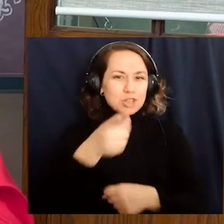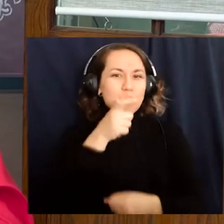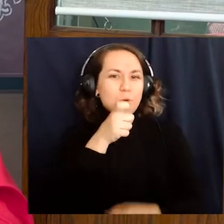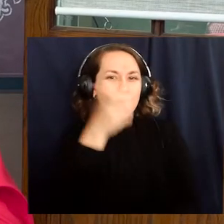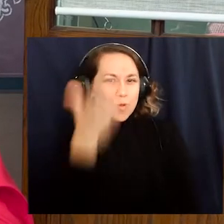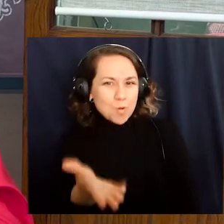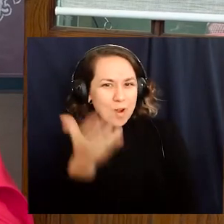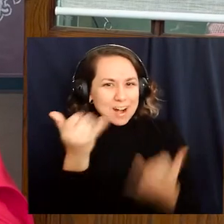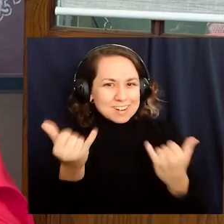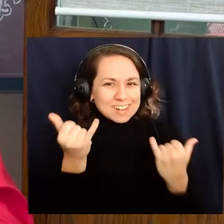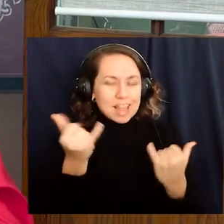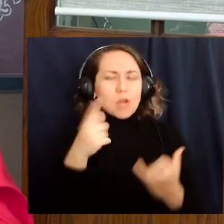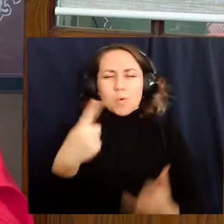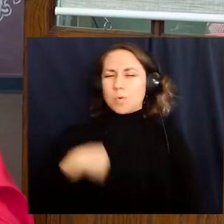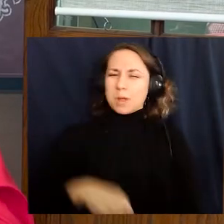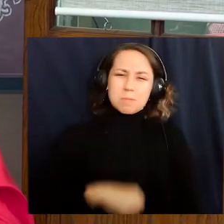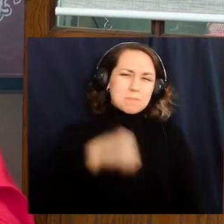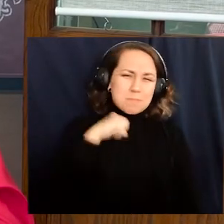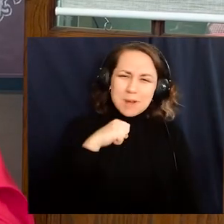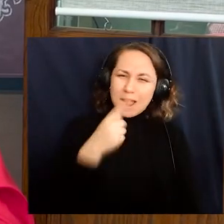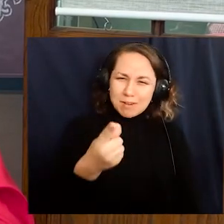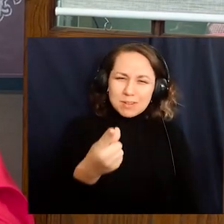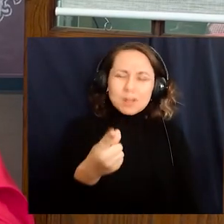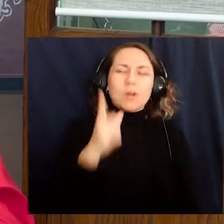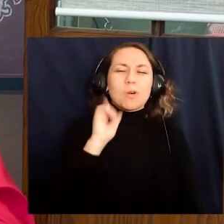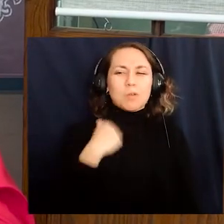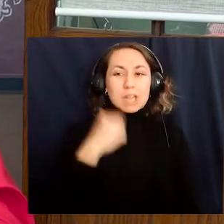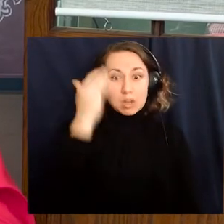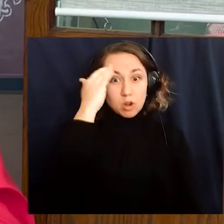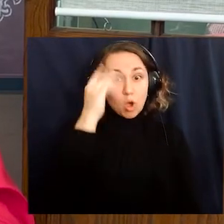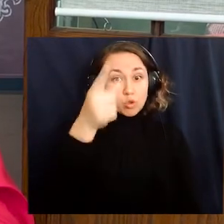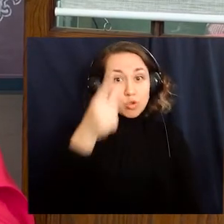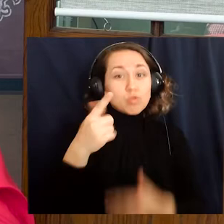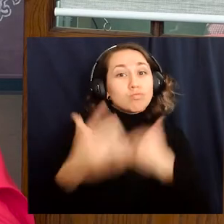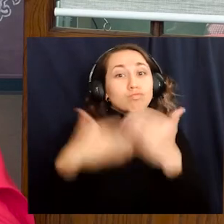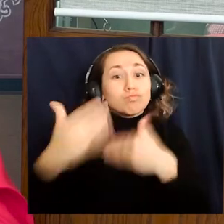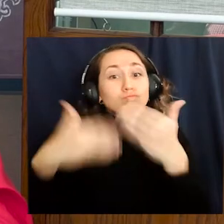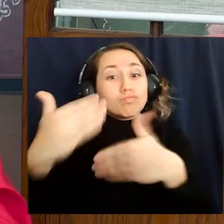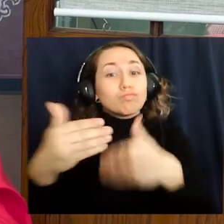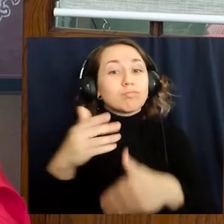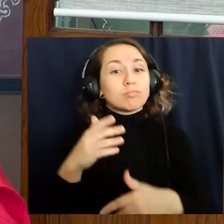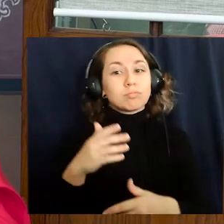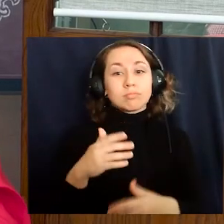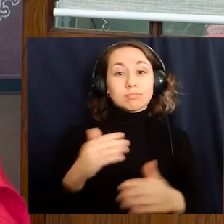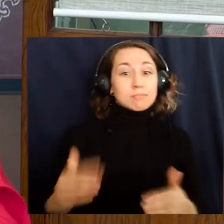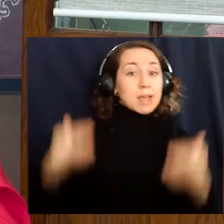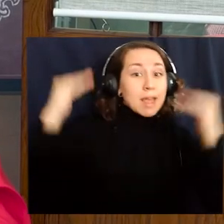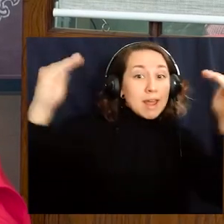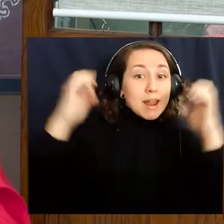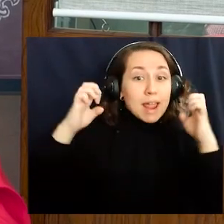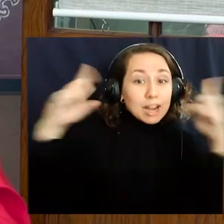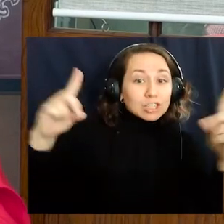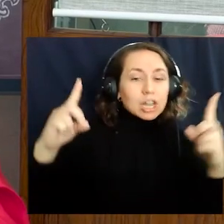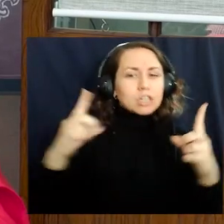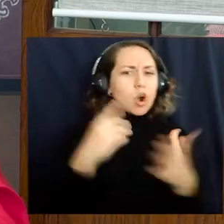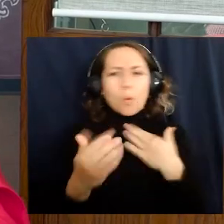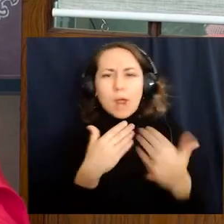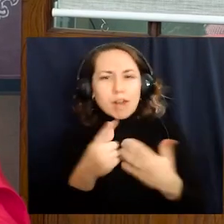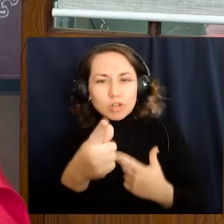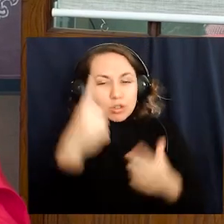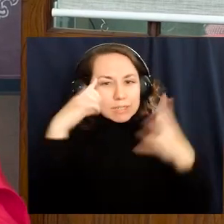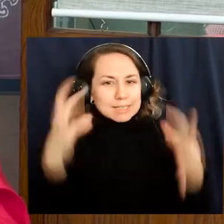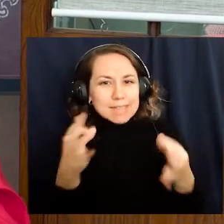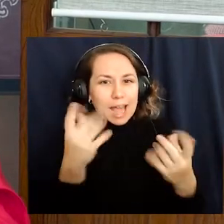a ser embajadores de todo este distrito. Una vez más, estamos orgullosos de ustedes y felicidades por